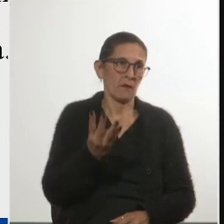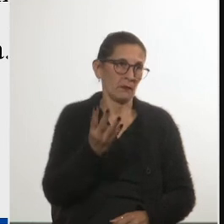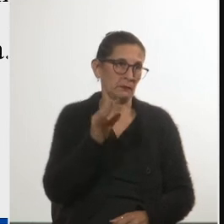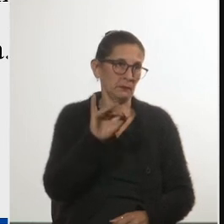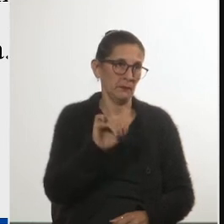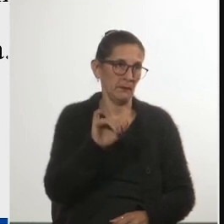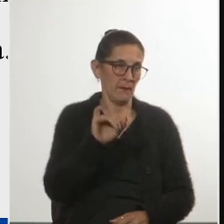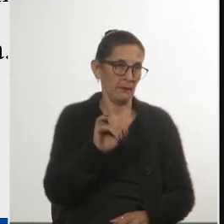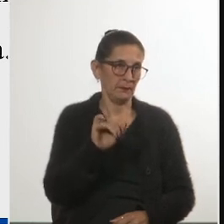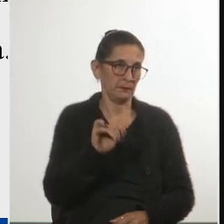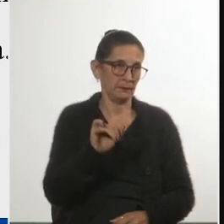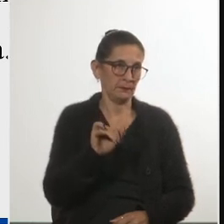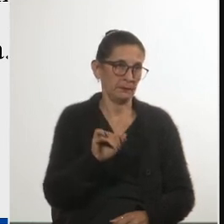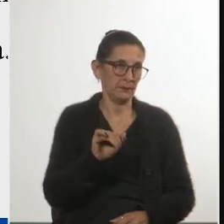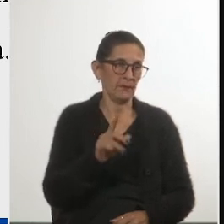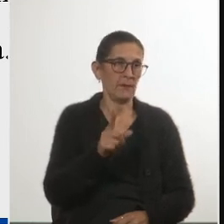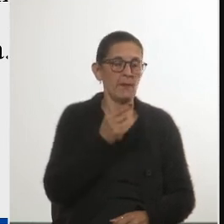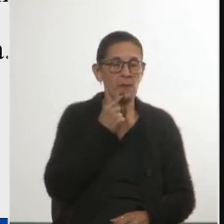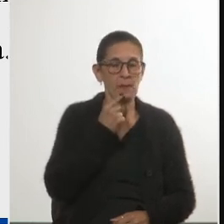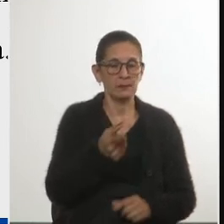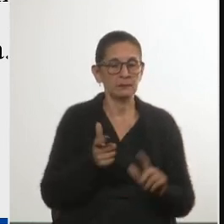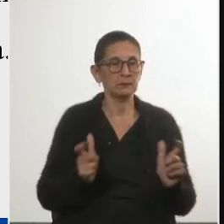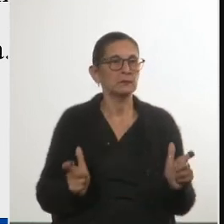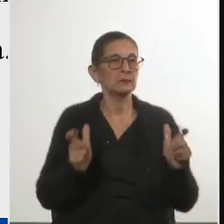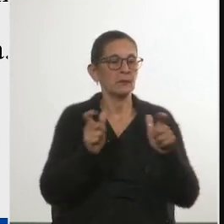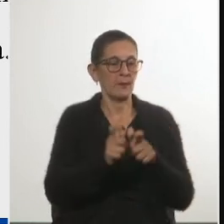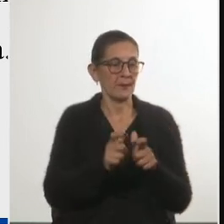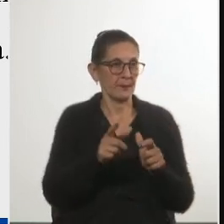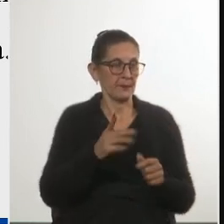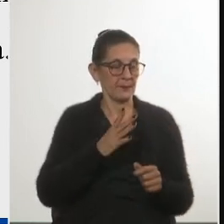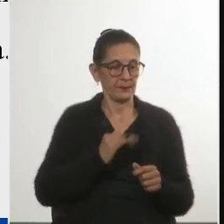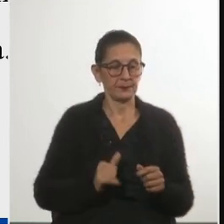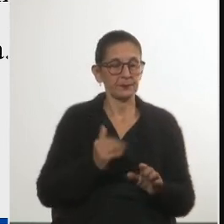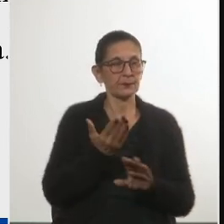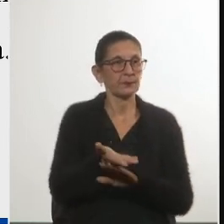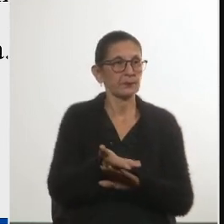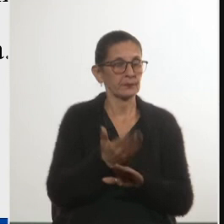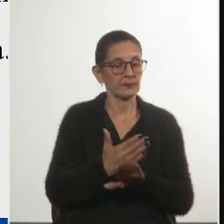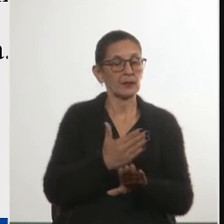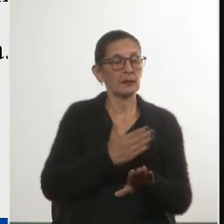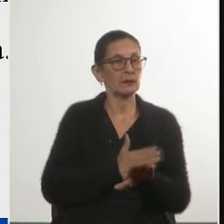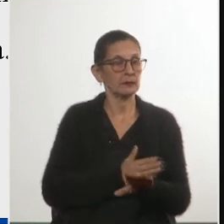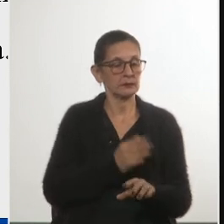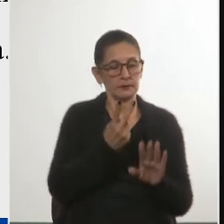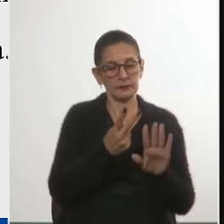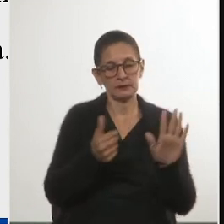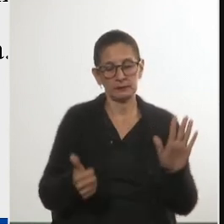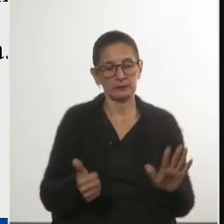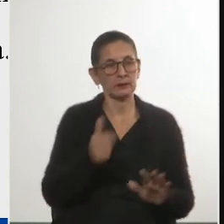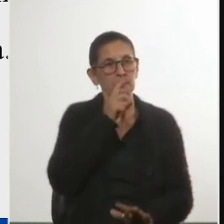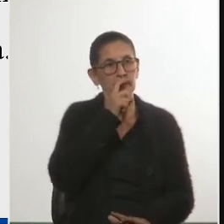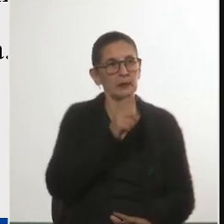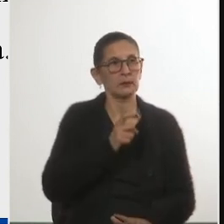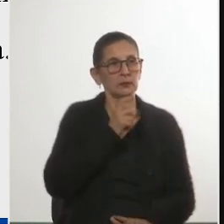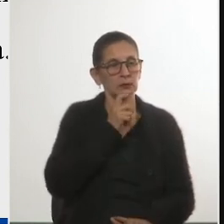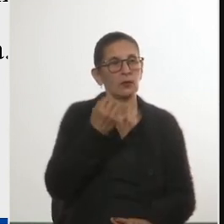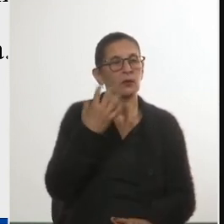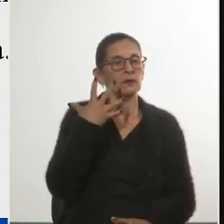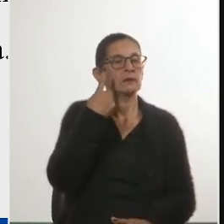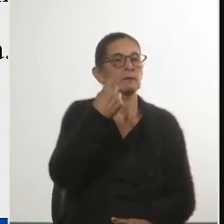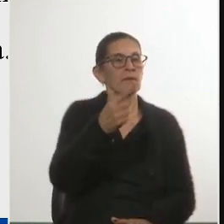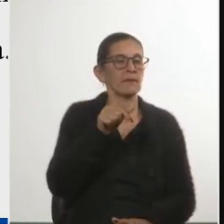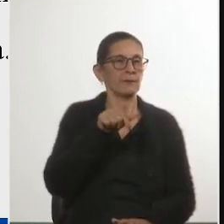mayo se concreta la reunión que había sido solicitada previamente el 26 de marzo con la Dirección